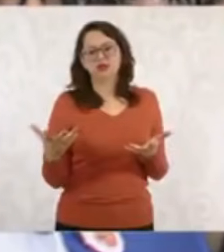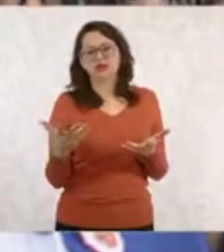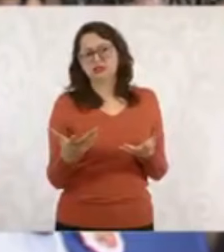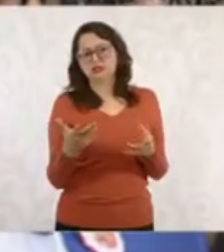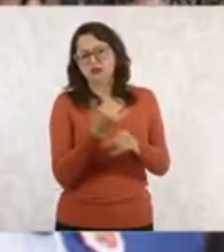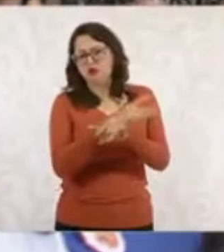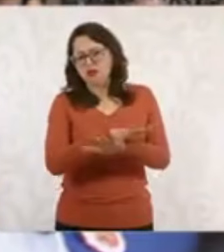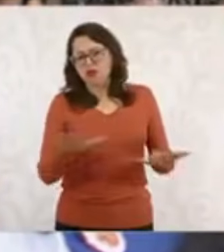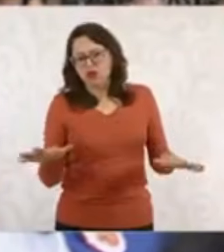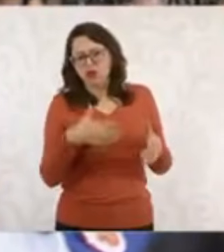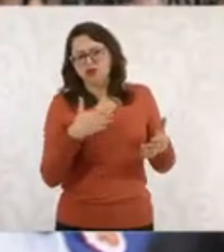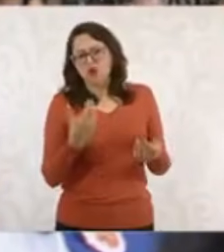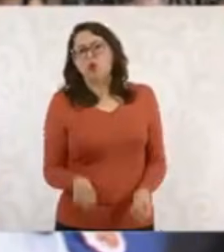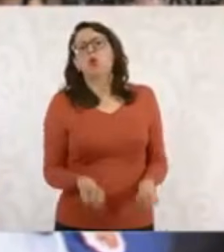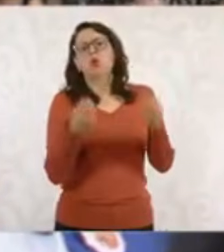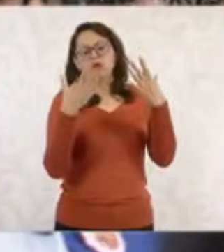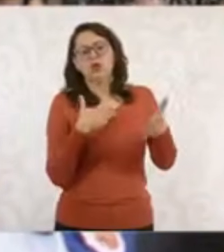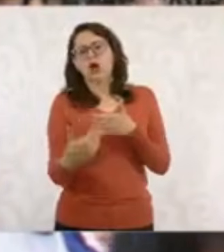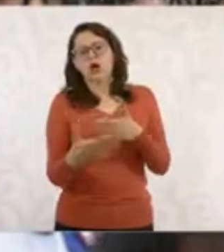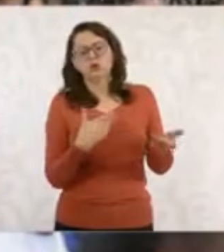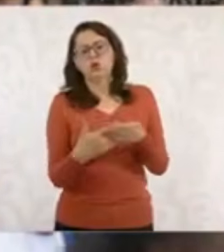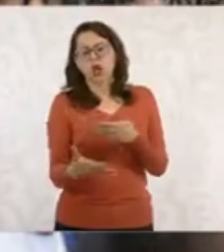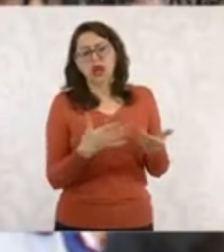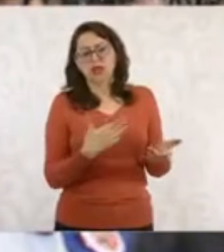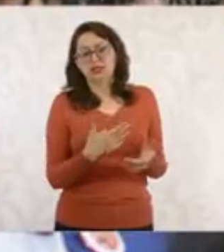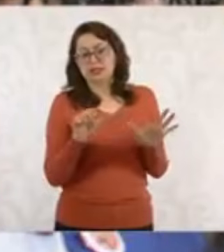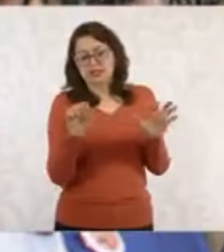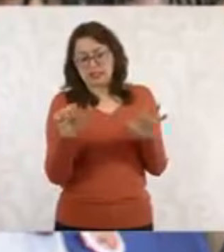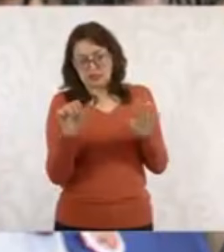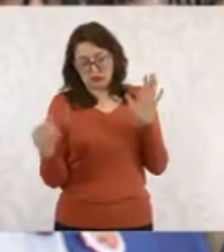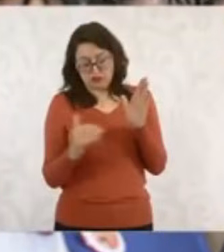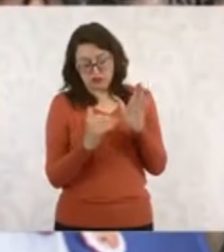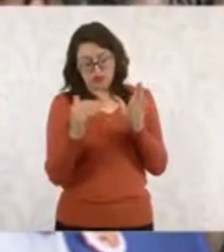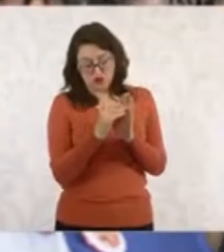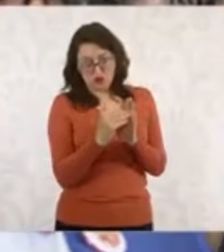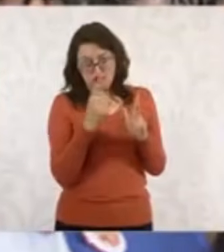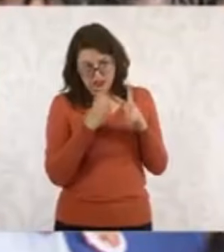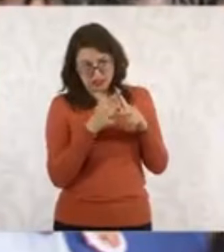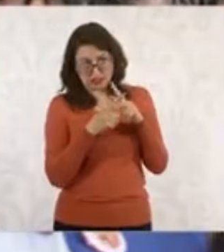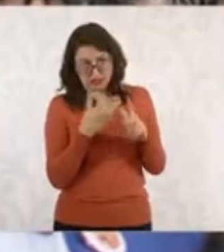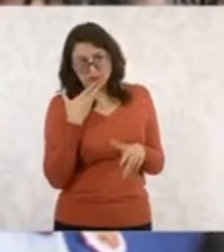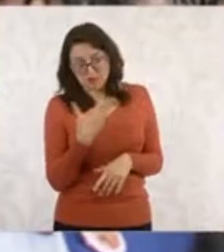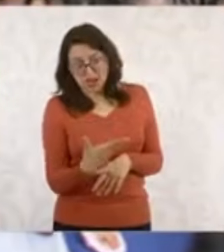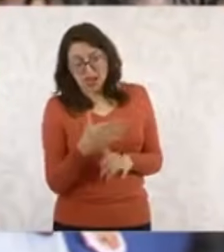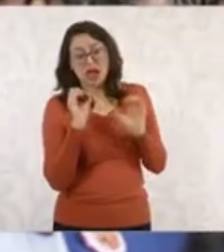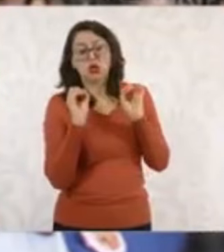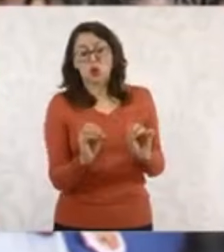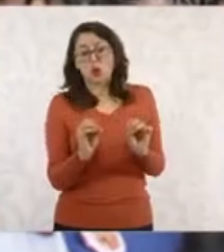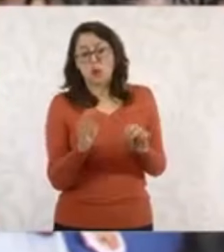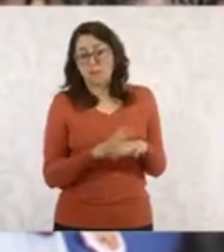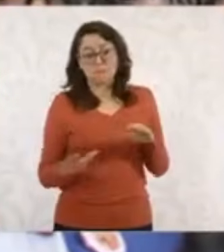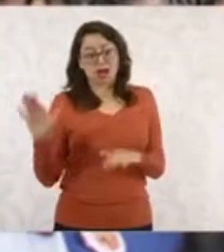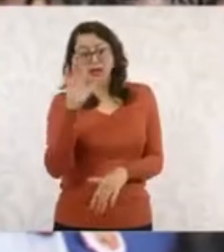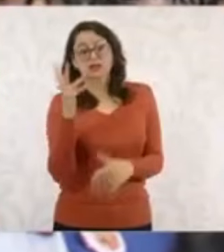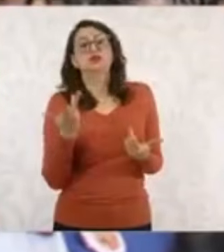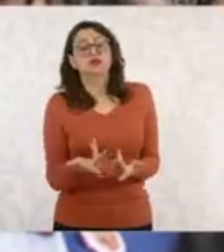informes que actualicen las cifras, que nos digan si son los 600,000 millones que se calcularon o superior,